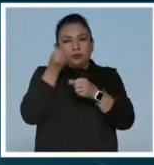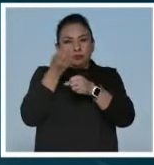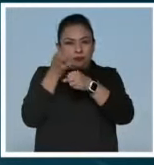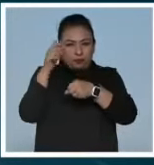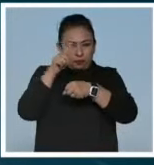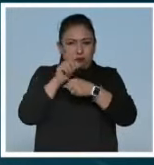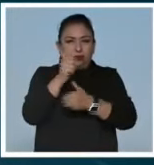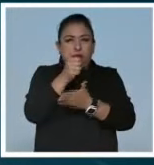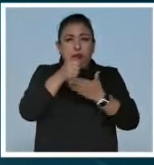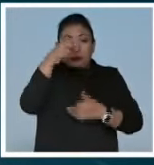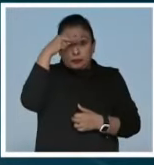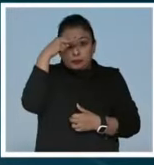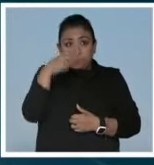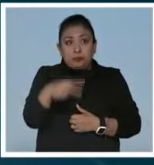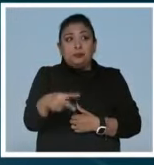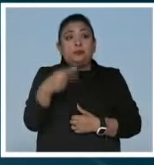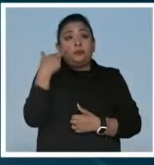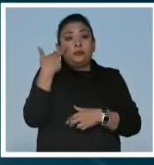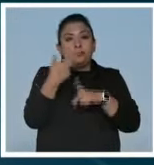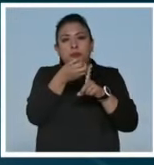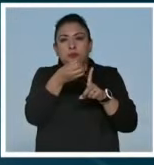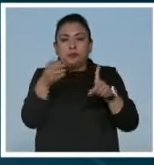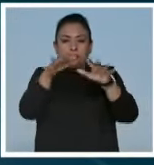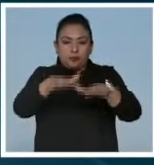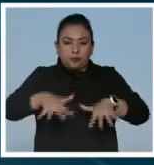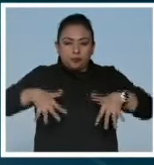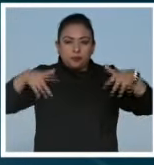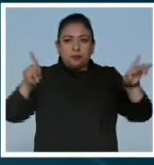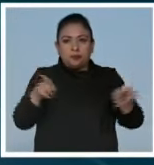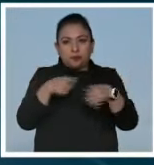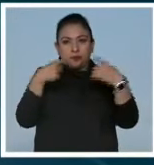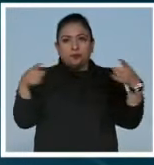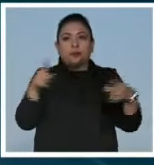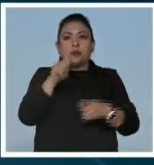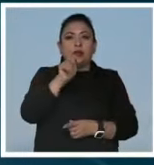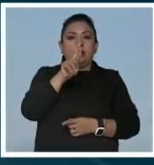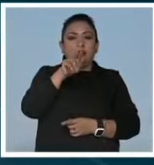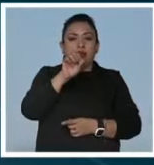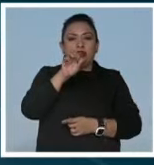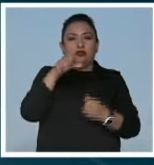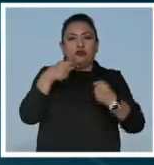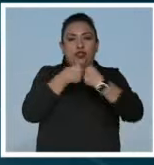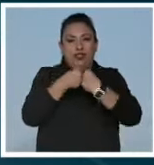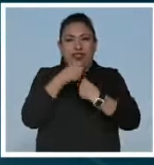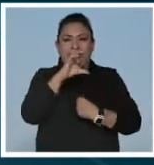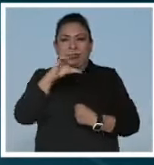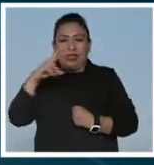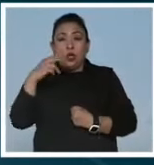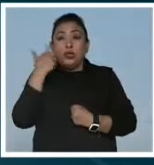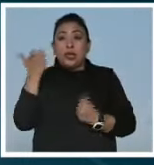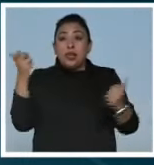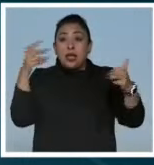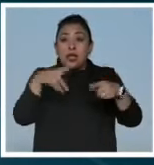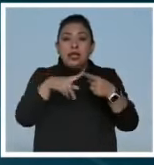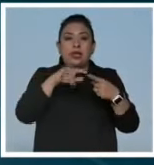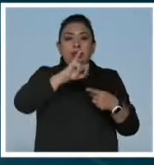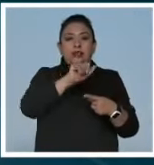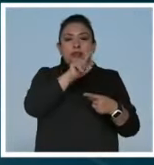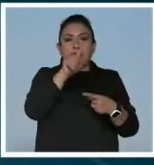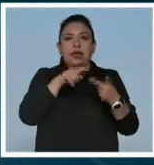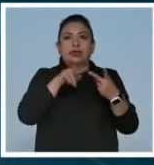de Cultura de la Ciudad de México, organiza el concierto Tras Fronteras CEU, que pretende reunir en un escenario al jazz, el rock,